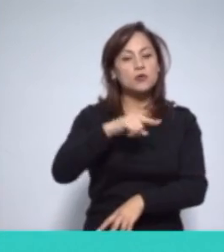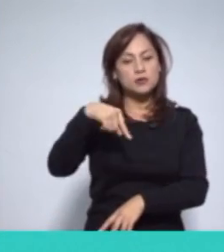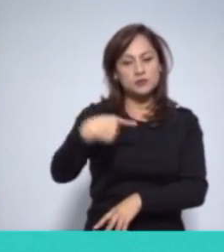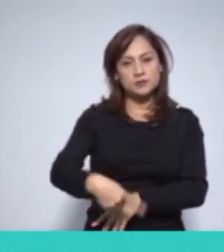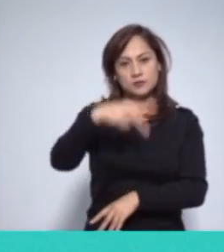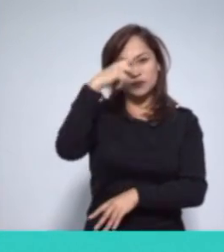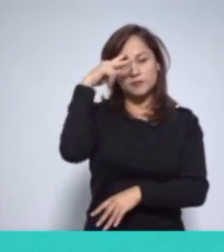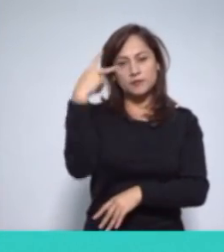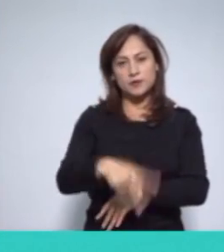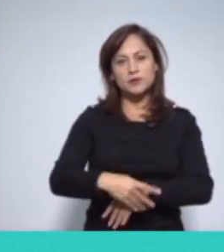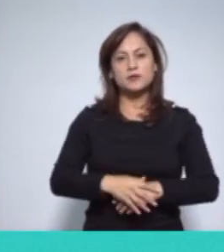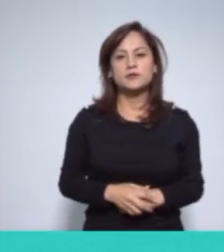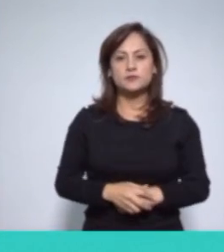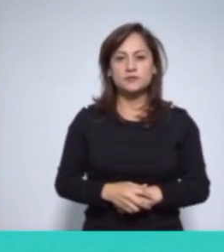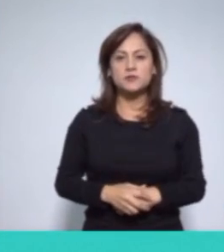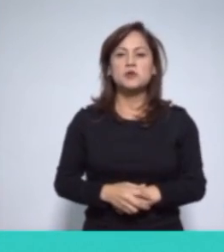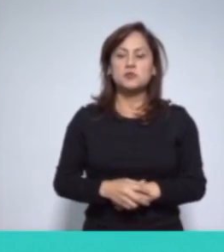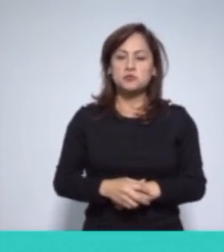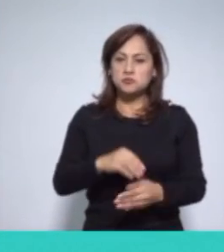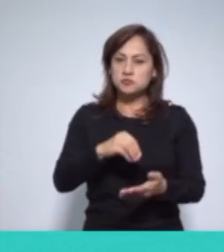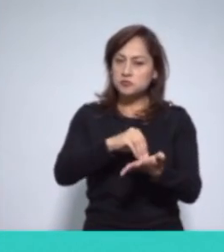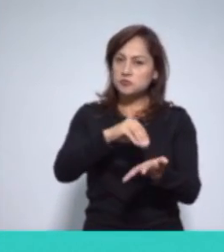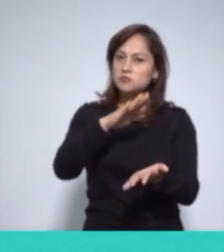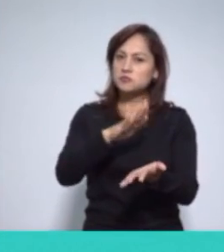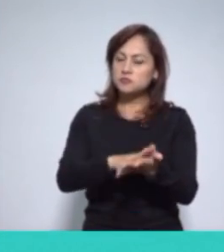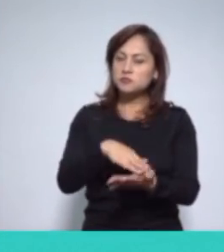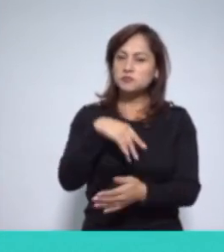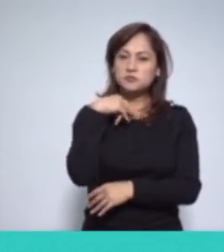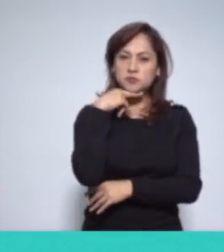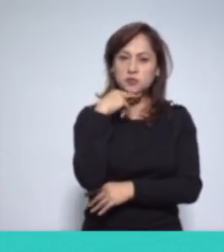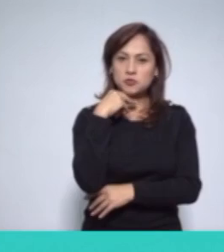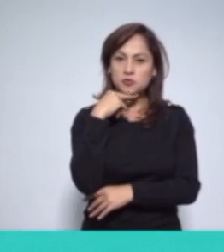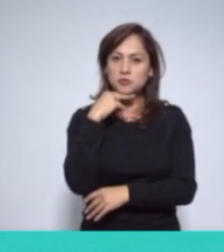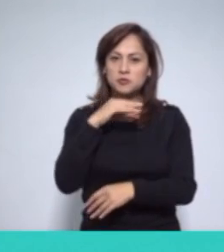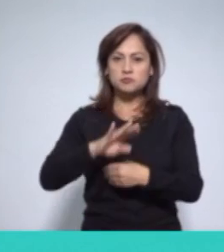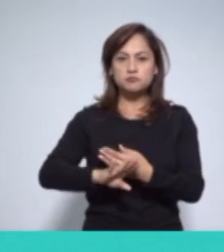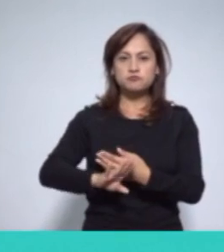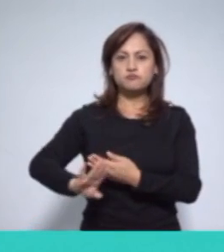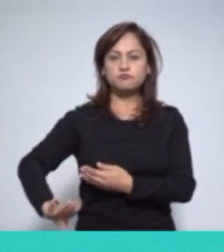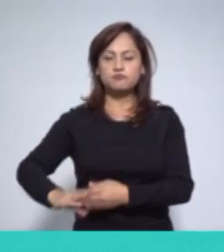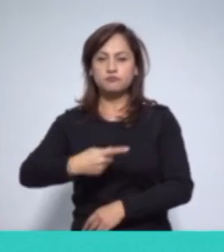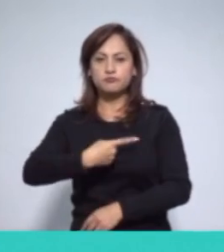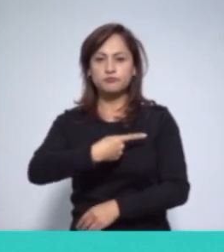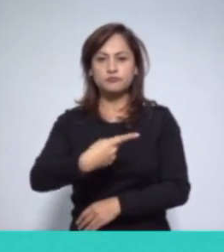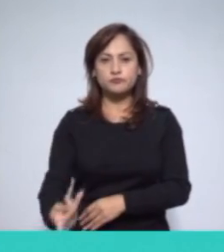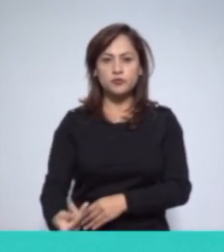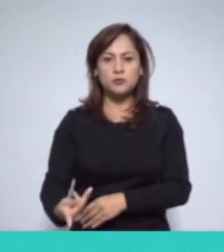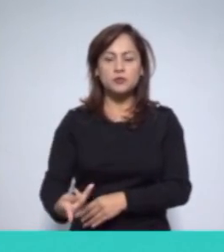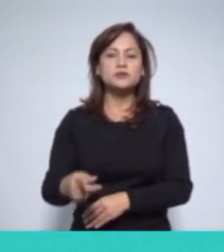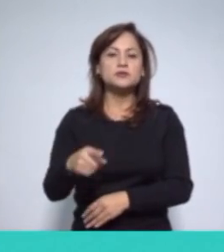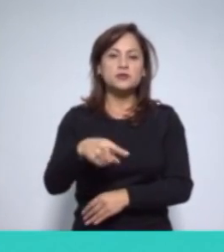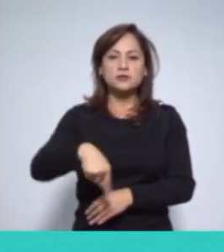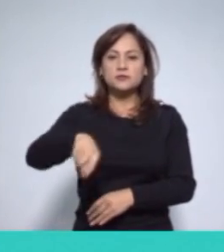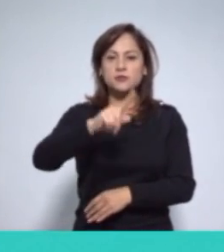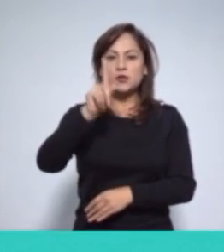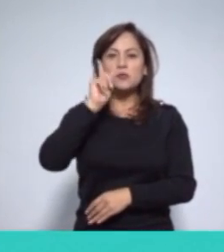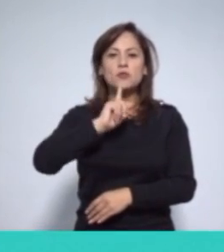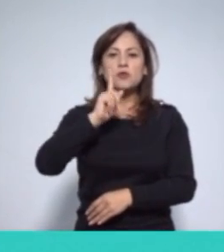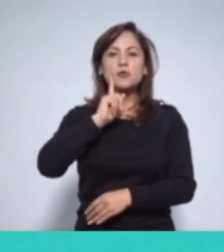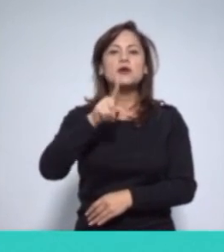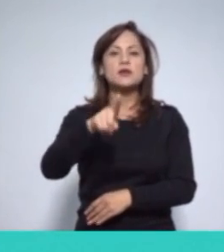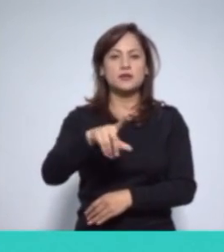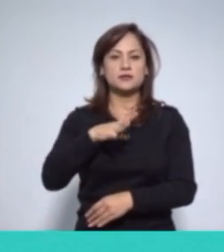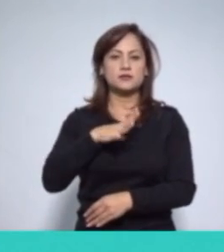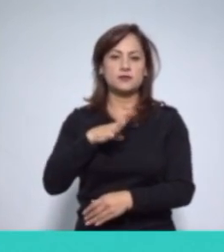que se expresan con profunda preocupación las situaciones de exclusión y pobreza respecto a mujeres en condiciones de